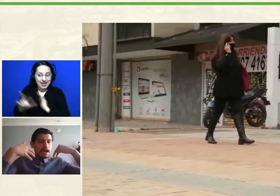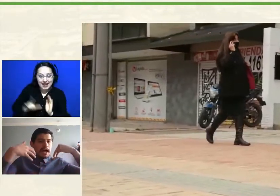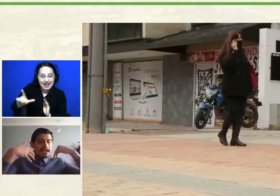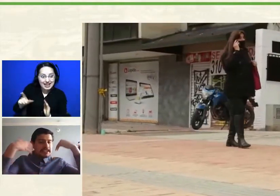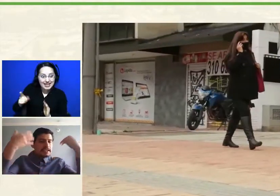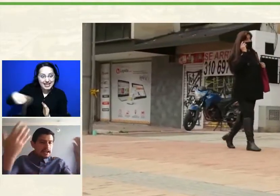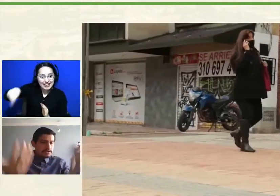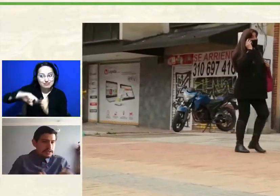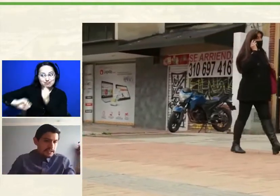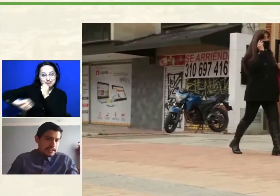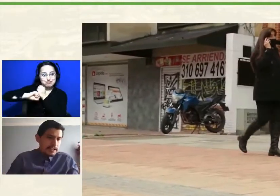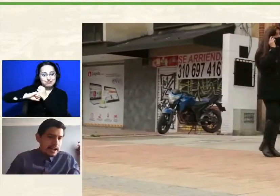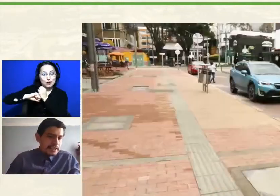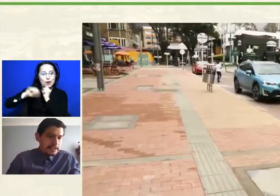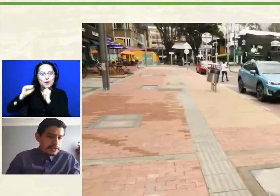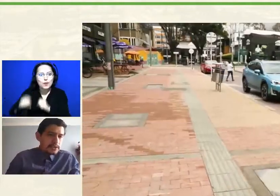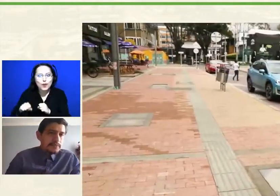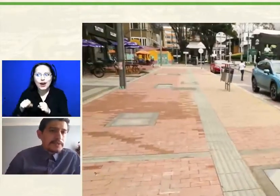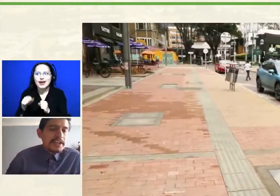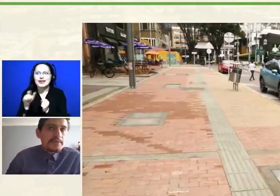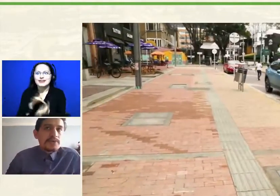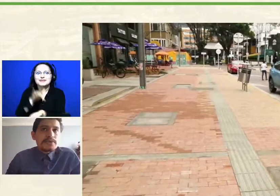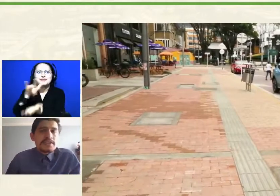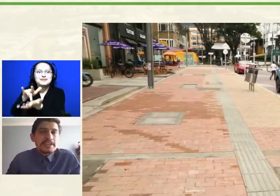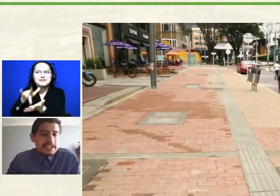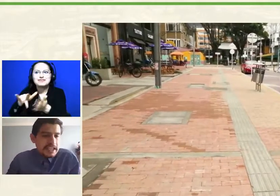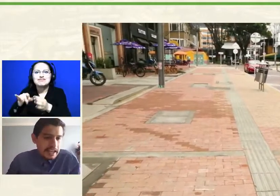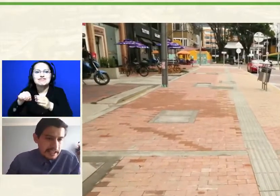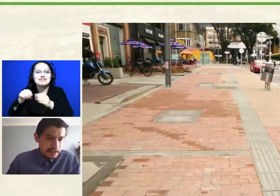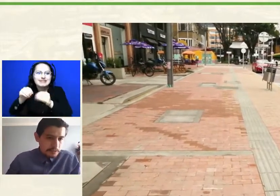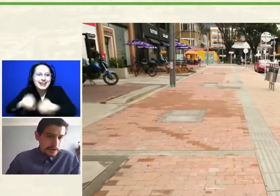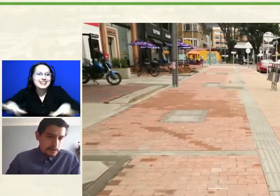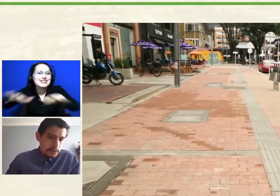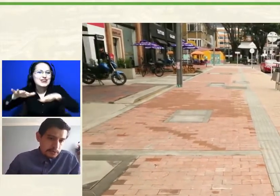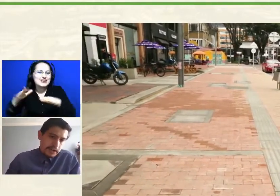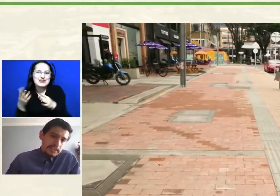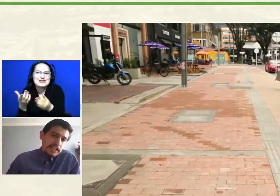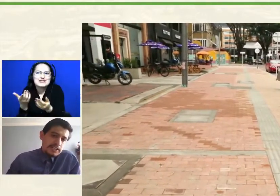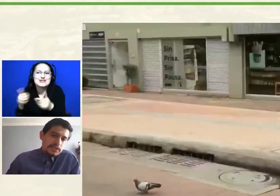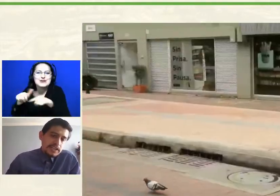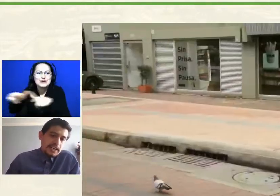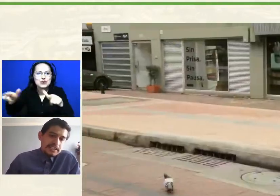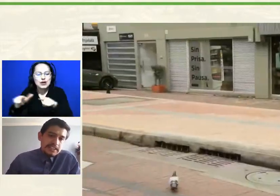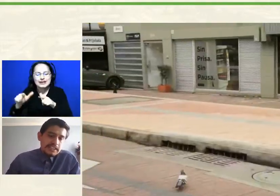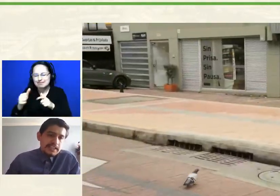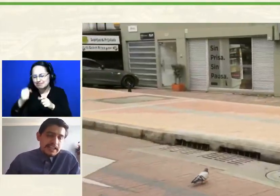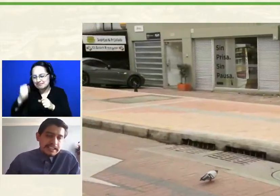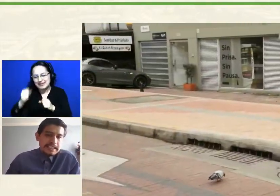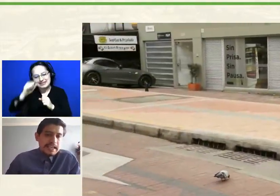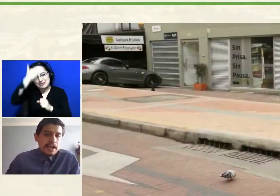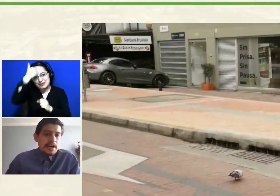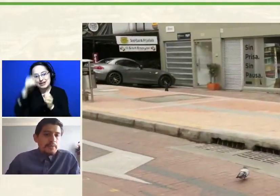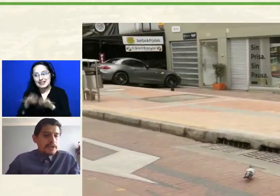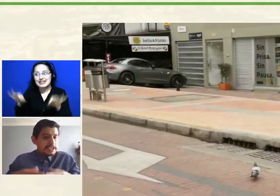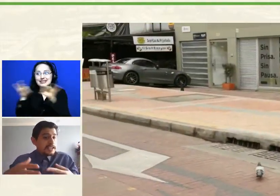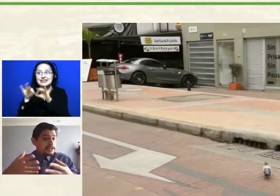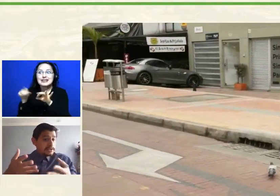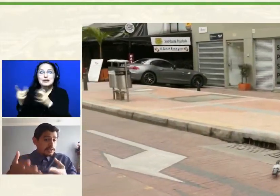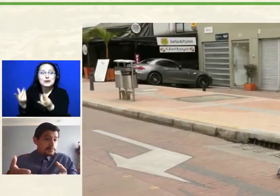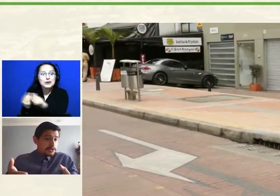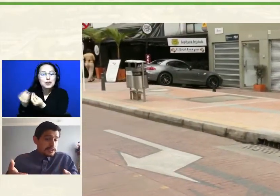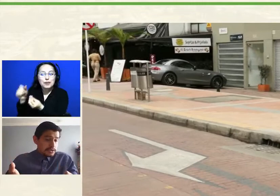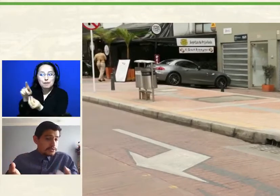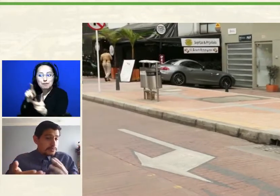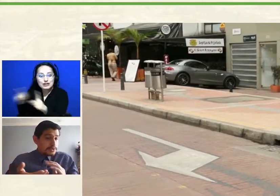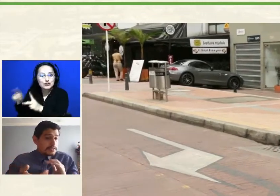nosotros acercarnos al territorio. Digamos, quisiera ahí darle un valor muy fuerte a esos líderes y esas lideresas porque sin ellos